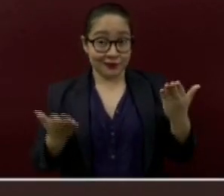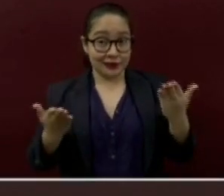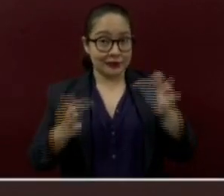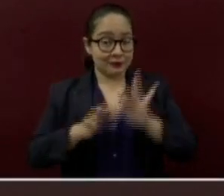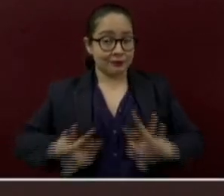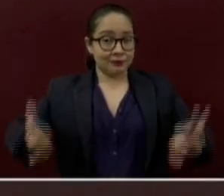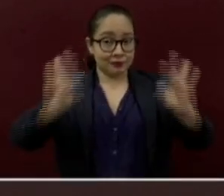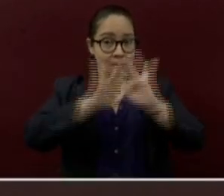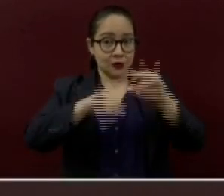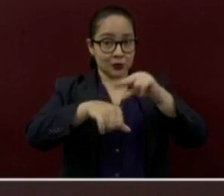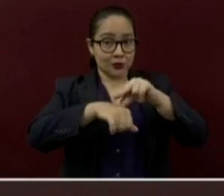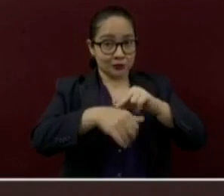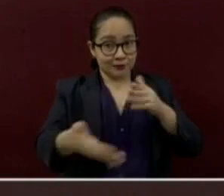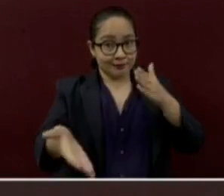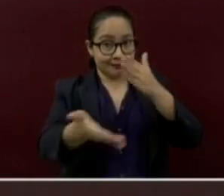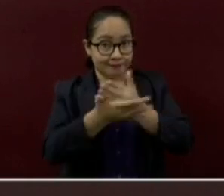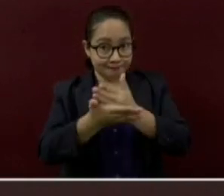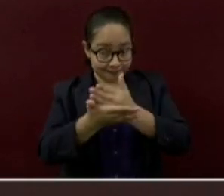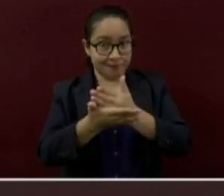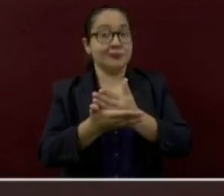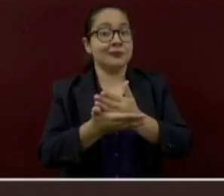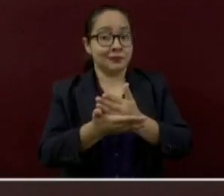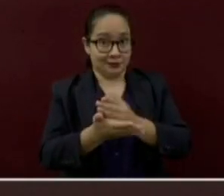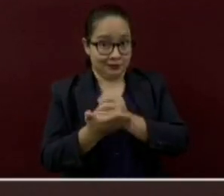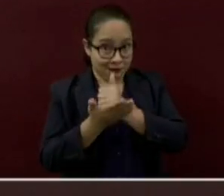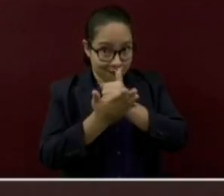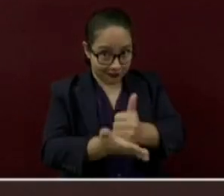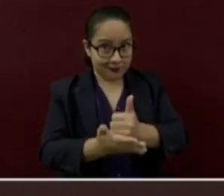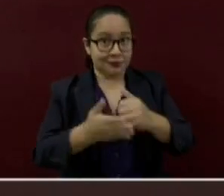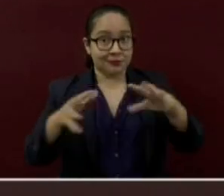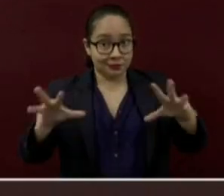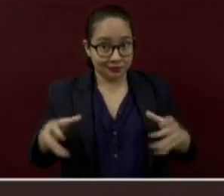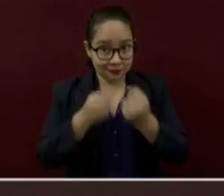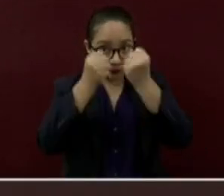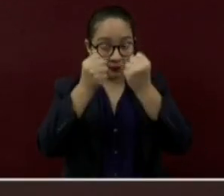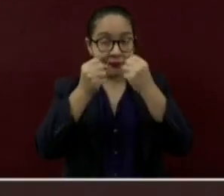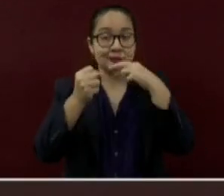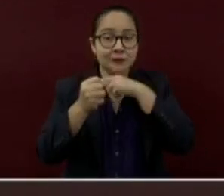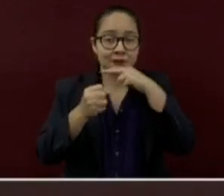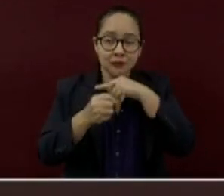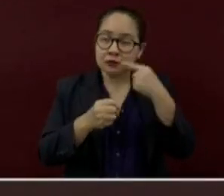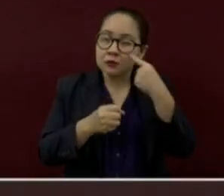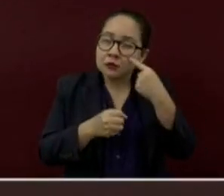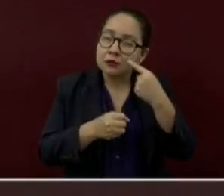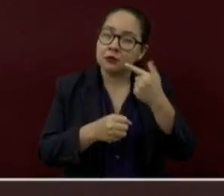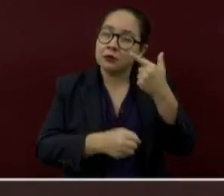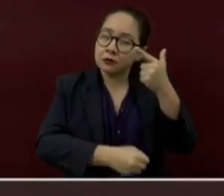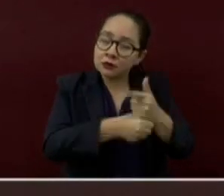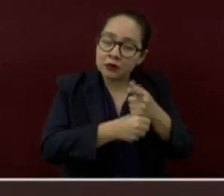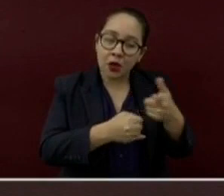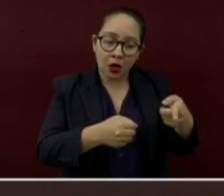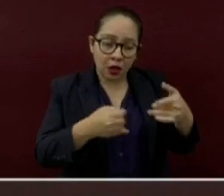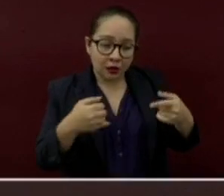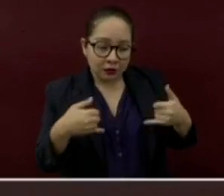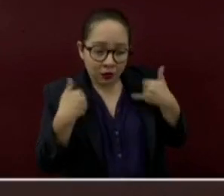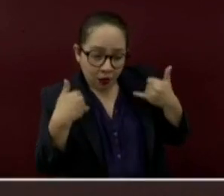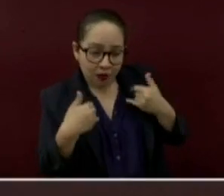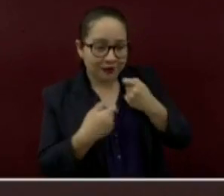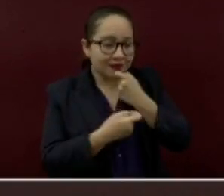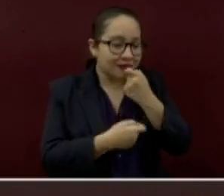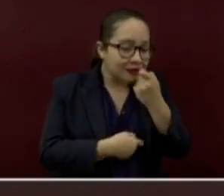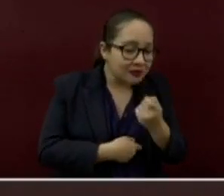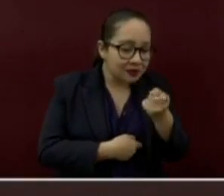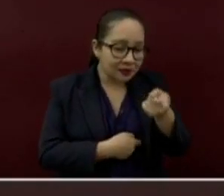oportuna queridísima familia veracruzana si están viendo que un niño o un joven tiene temperatura